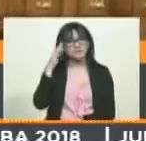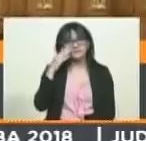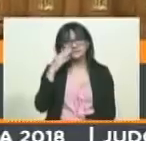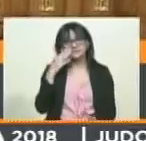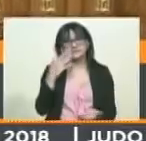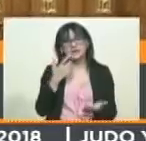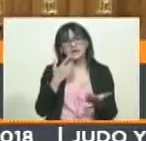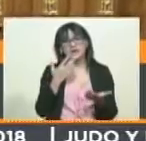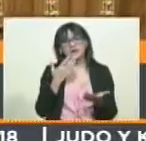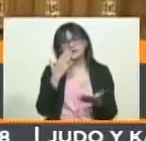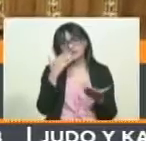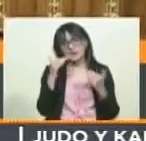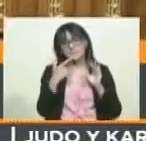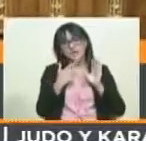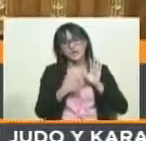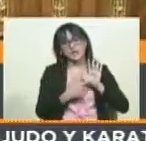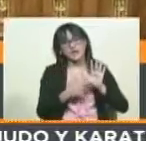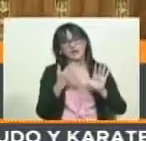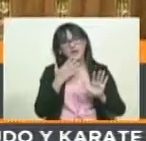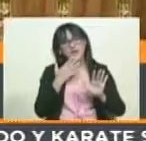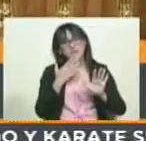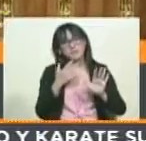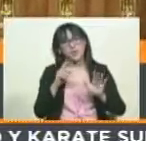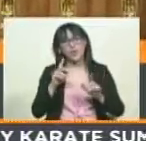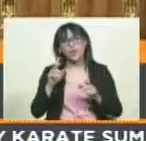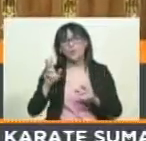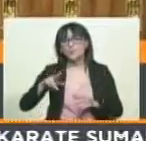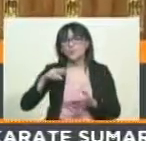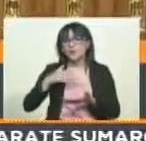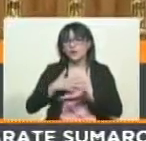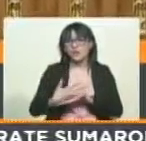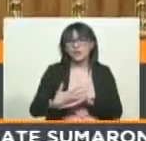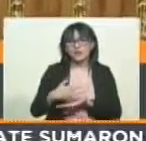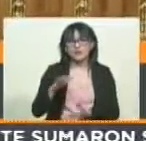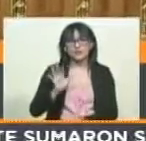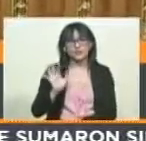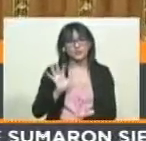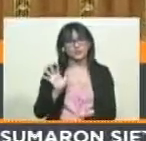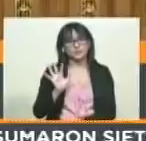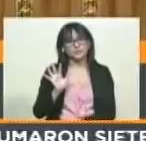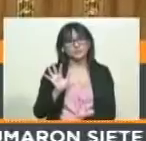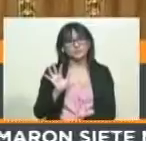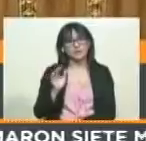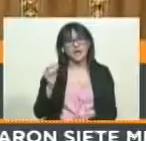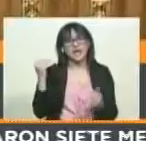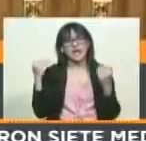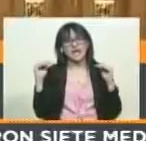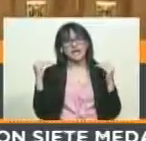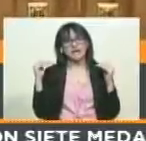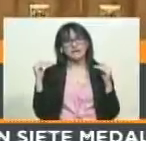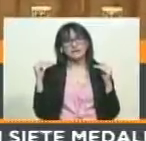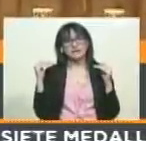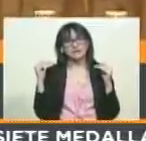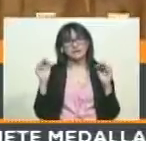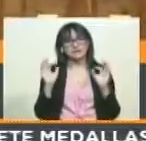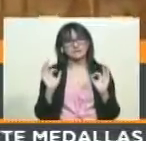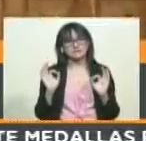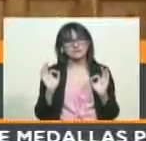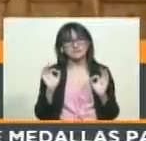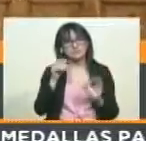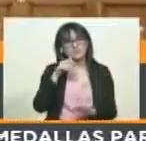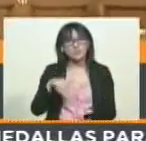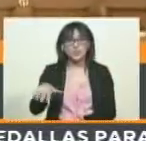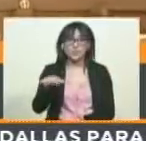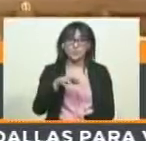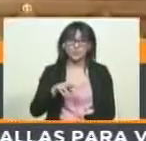el ejemplo de jamás rendirnos. Usted ha hablado de la épica que construyó el pueblo